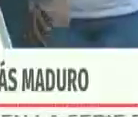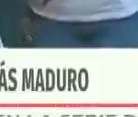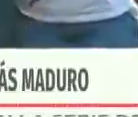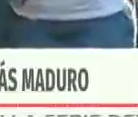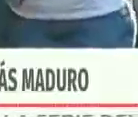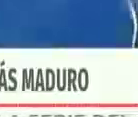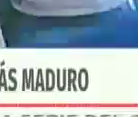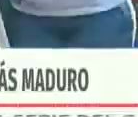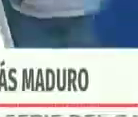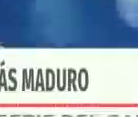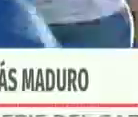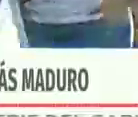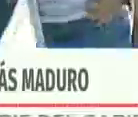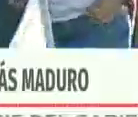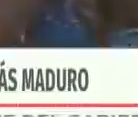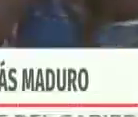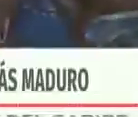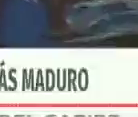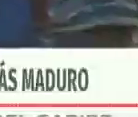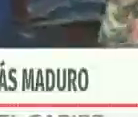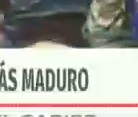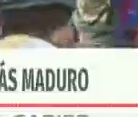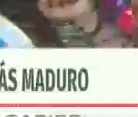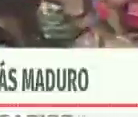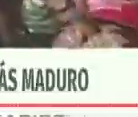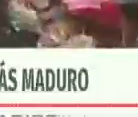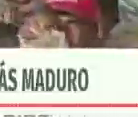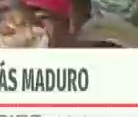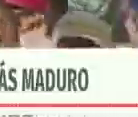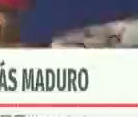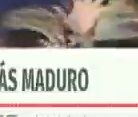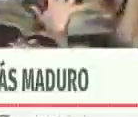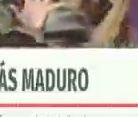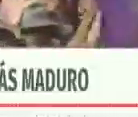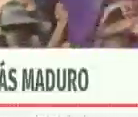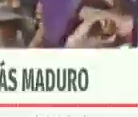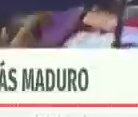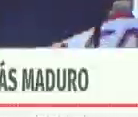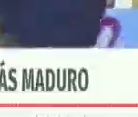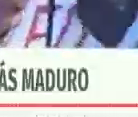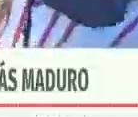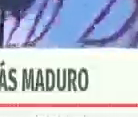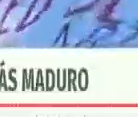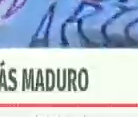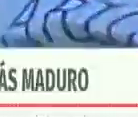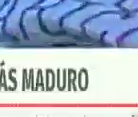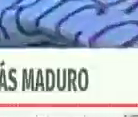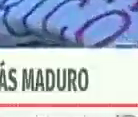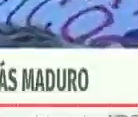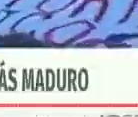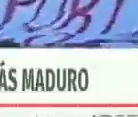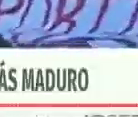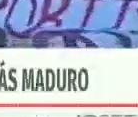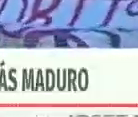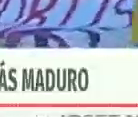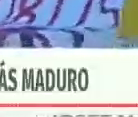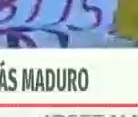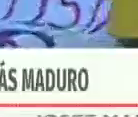maduro que vive el guárico que yo la revolución bolivariana